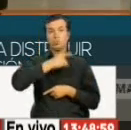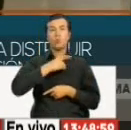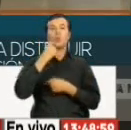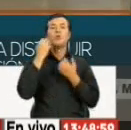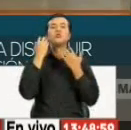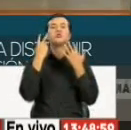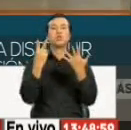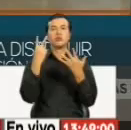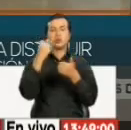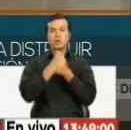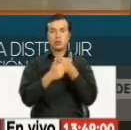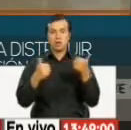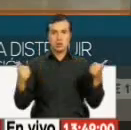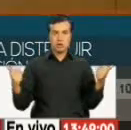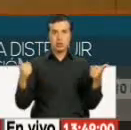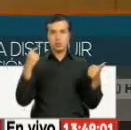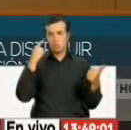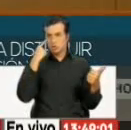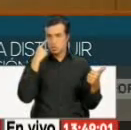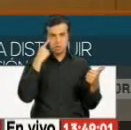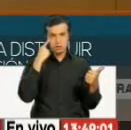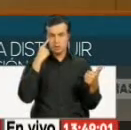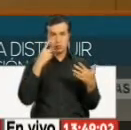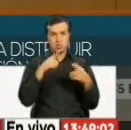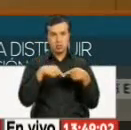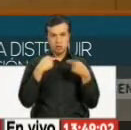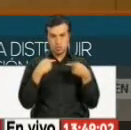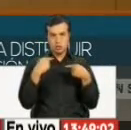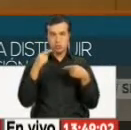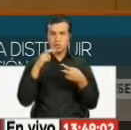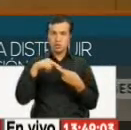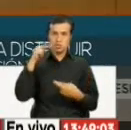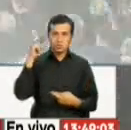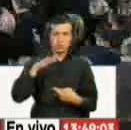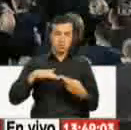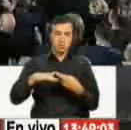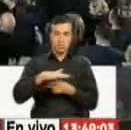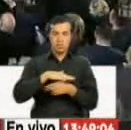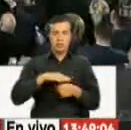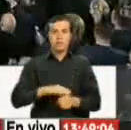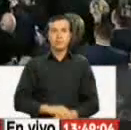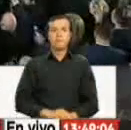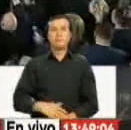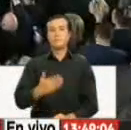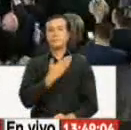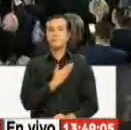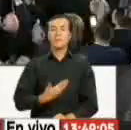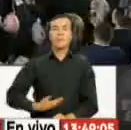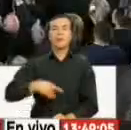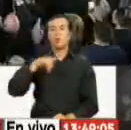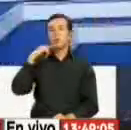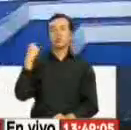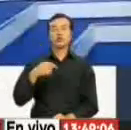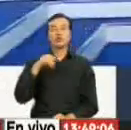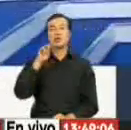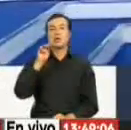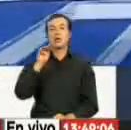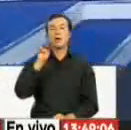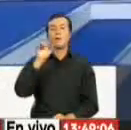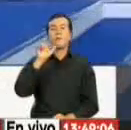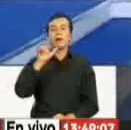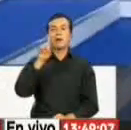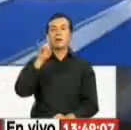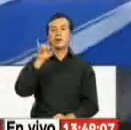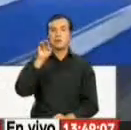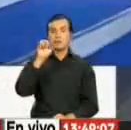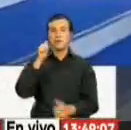7 datos que personifican la fragmentación de la región el presidente ruso vladimir putin inició su campaña